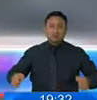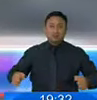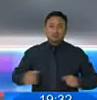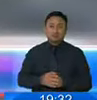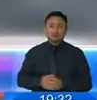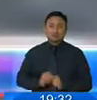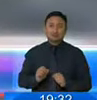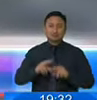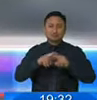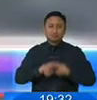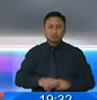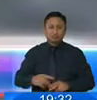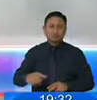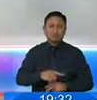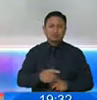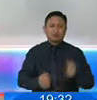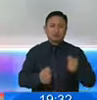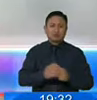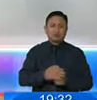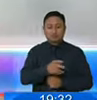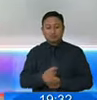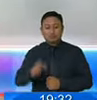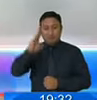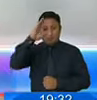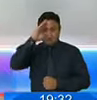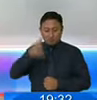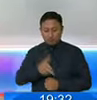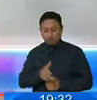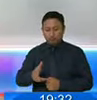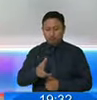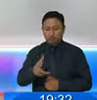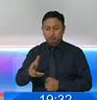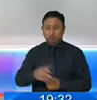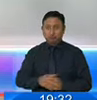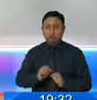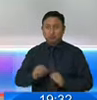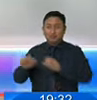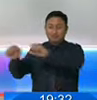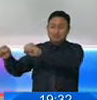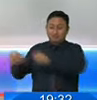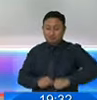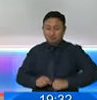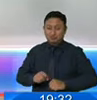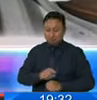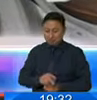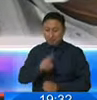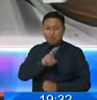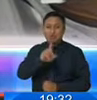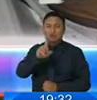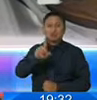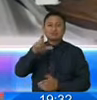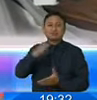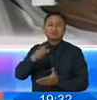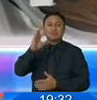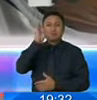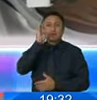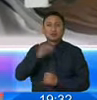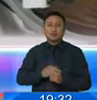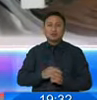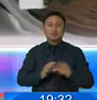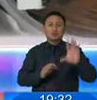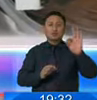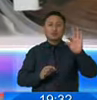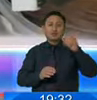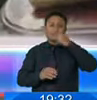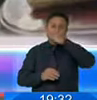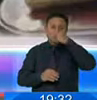una revisión minuciosa, el vehículo fue llevado al comando de policía. Al romper la tapicería encontraron 21 paquetes de marihuana y 9 de